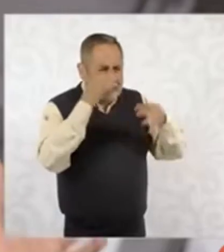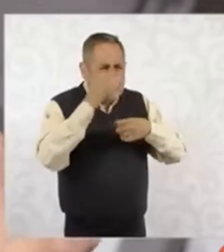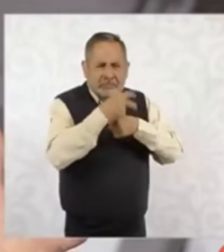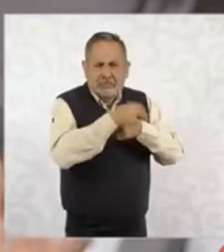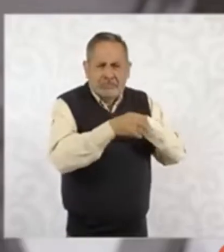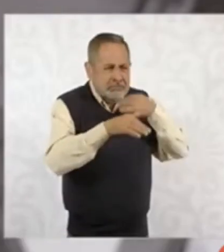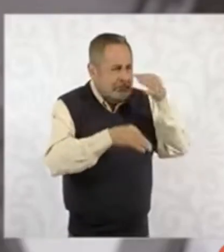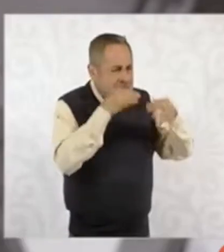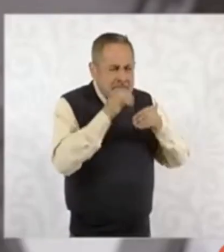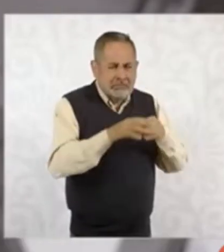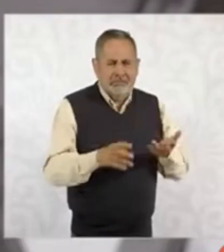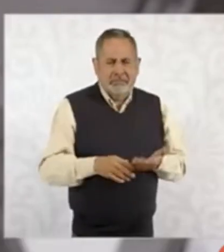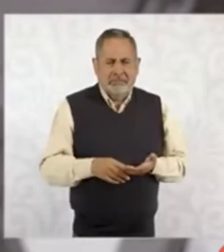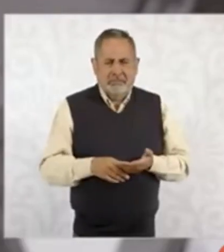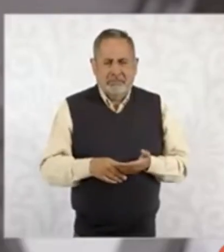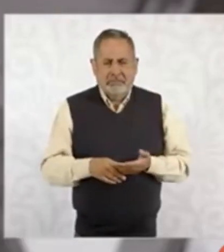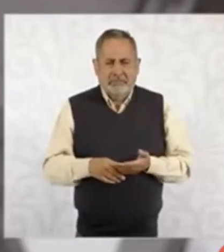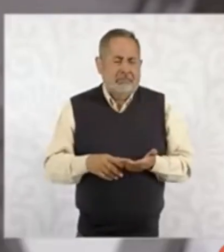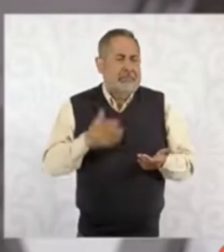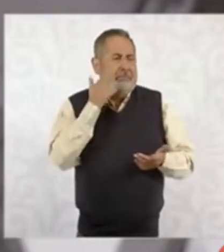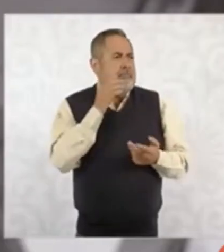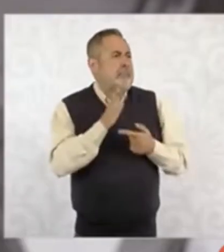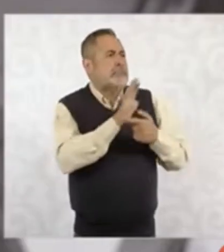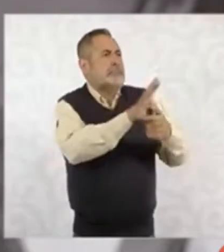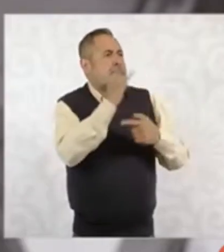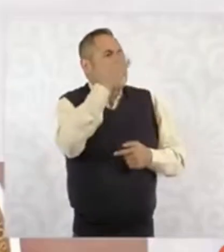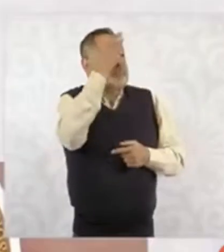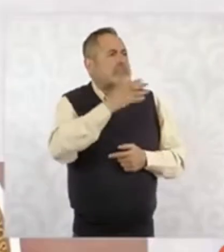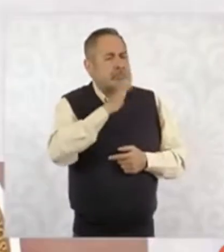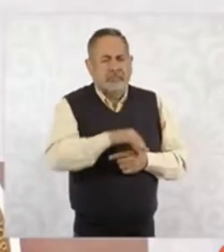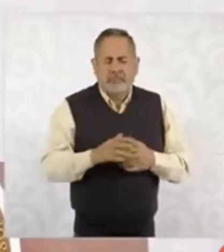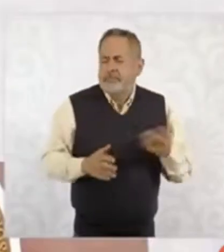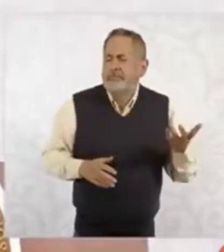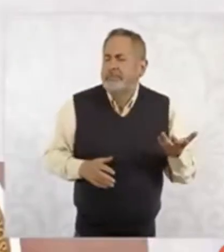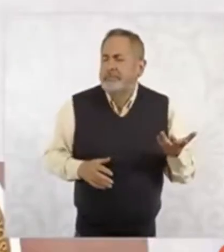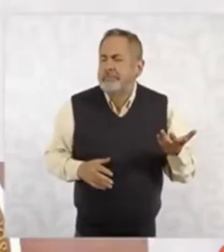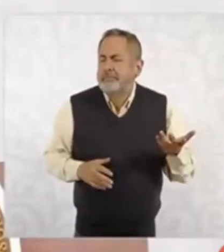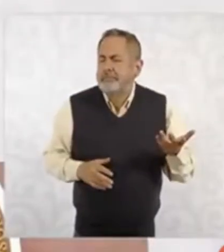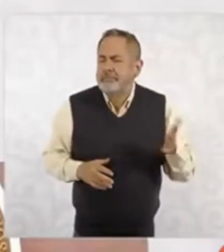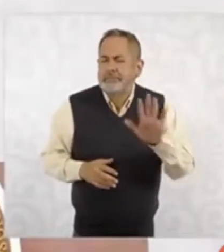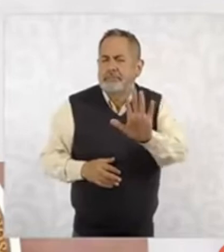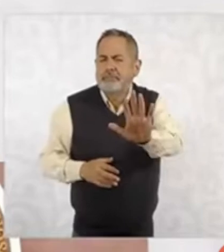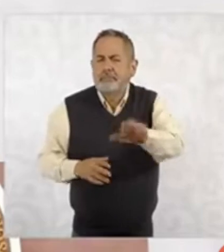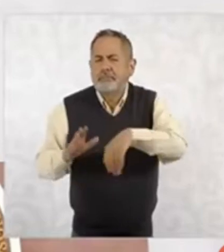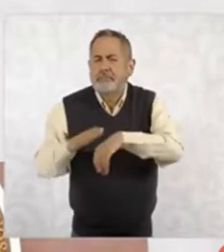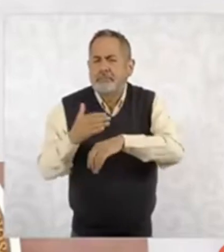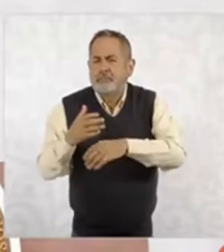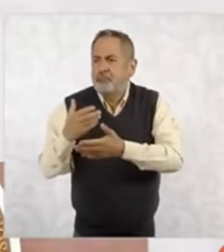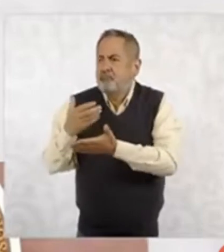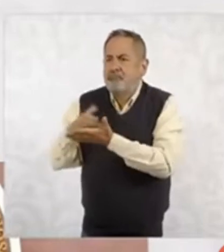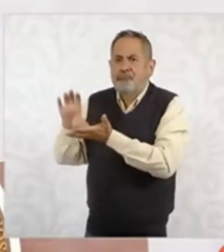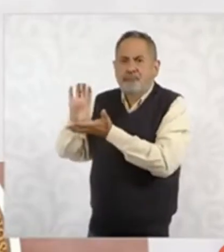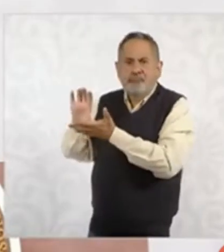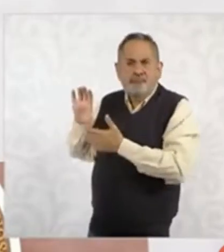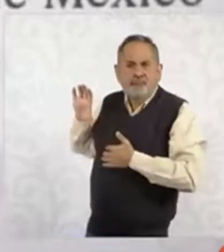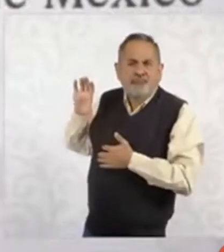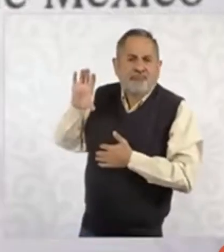Esa es la imagen que quieren dar. Bueno, entonces, ¿por qué hubo récord en inversión extranjera